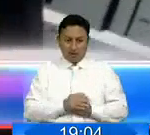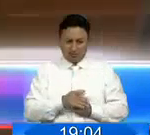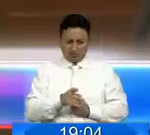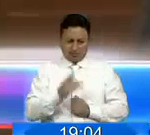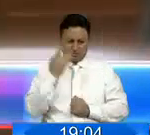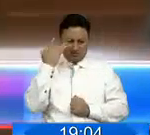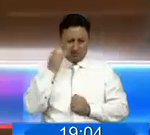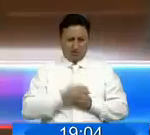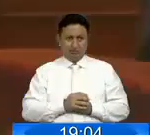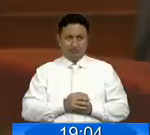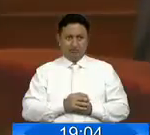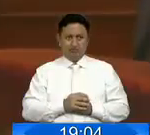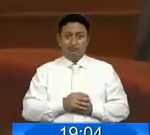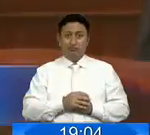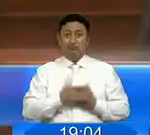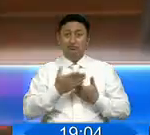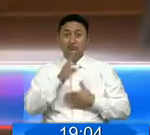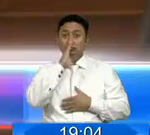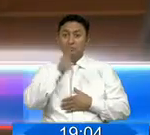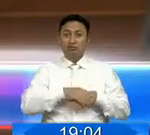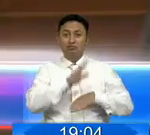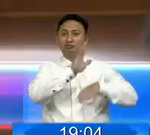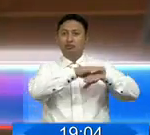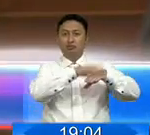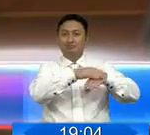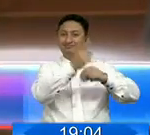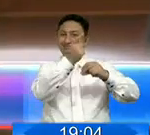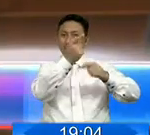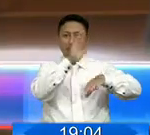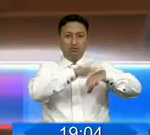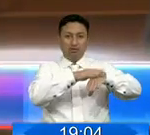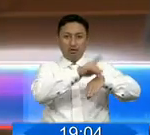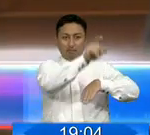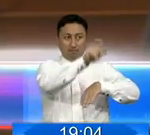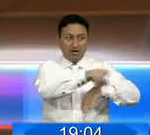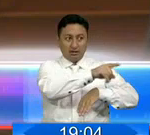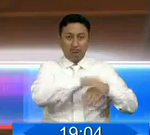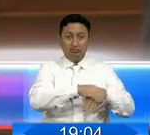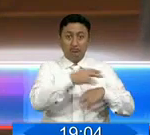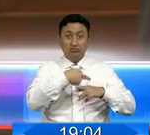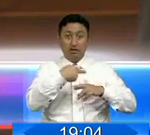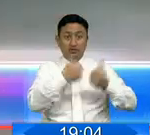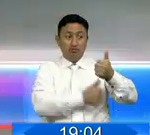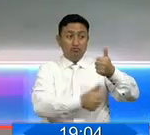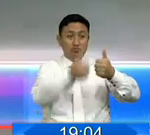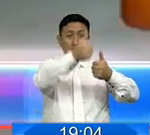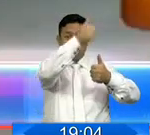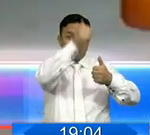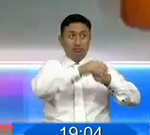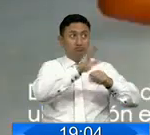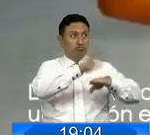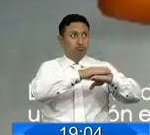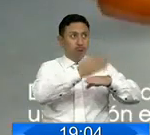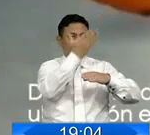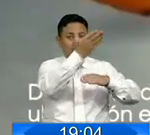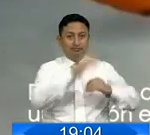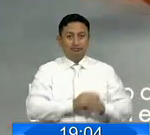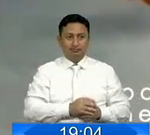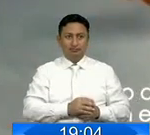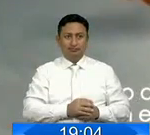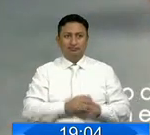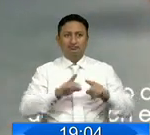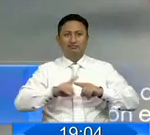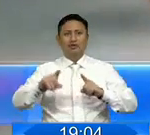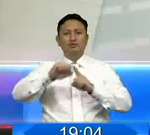sospechas. Todo se notificó y se reportó a tiempo, de acuerdo a nuestra cadena de mando. Pero dice que existían errores